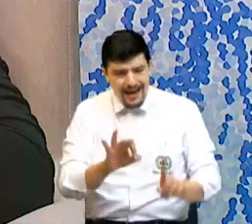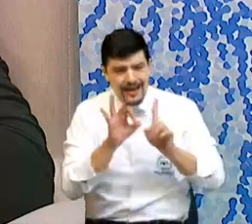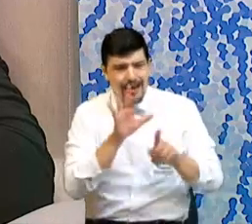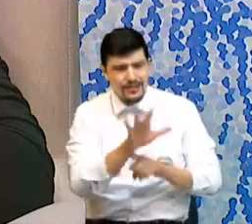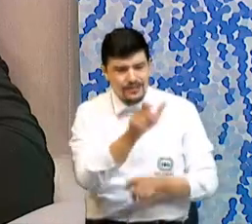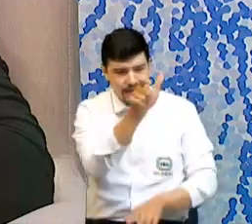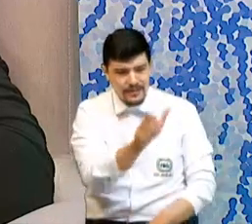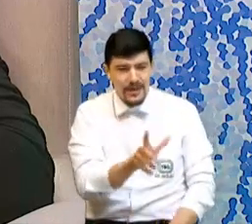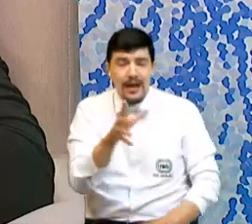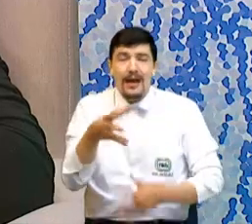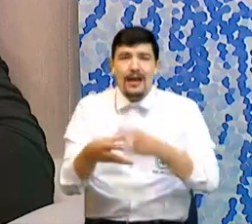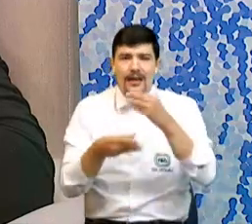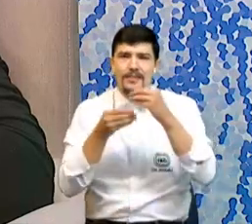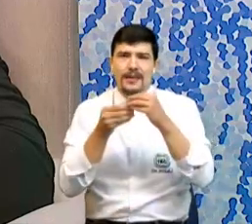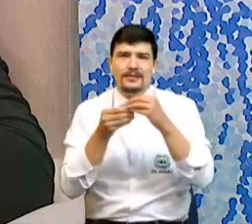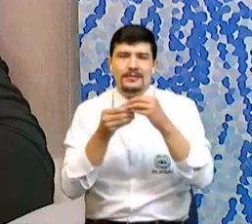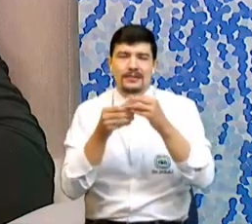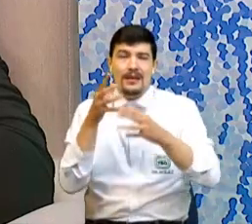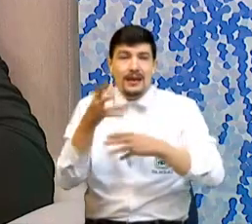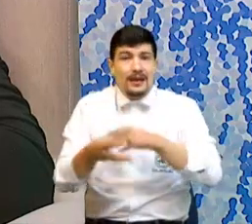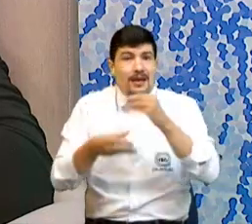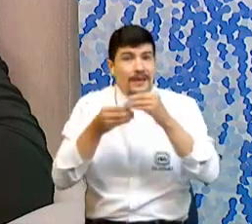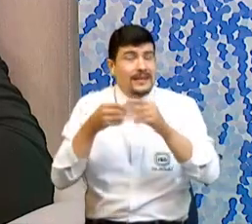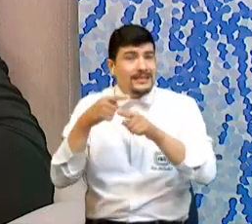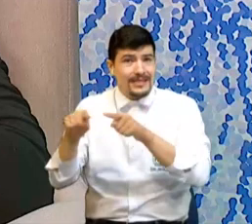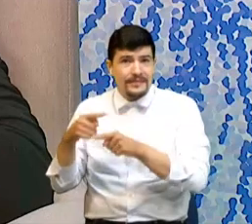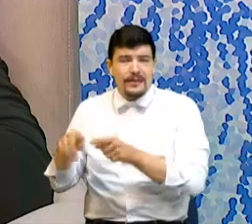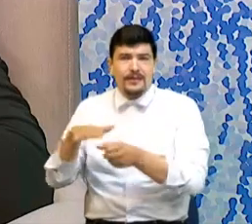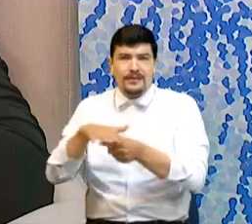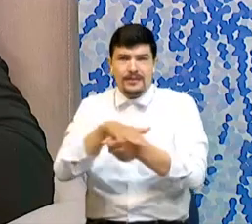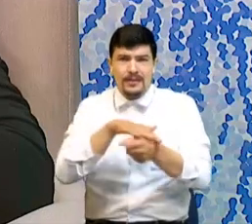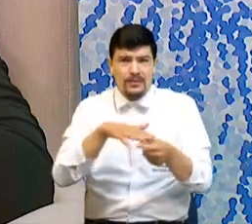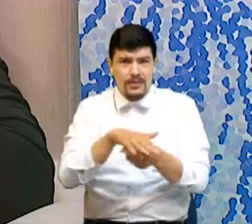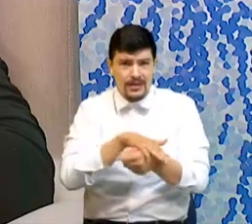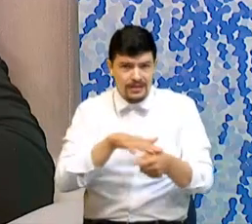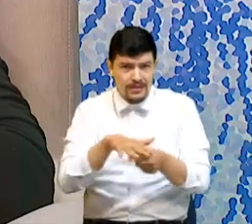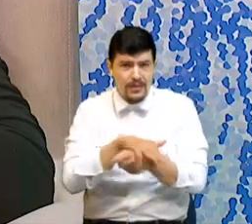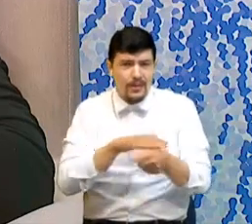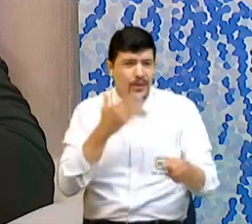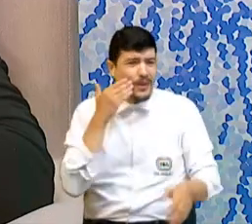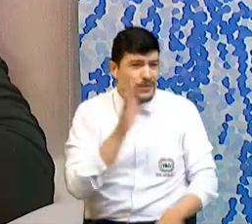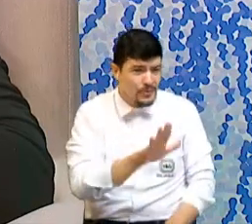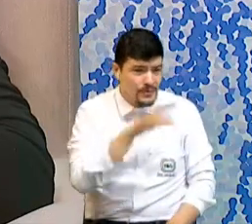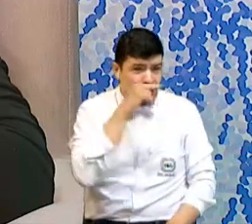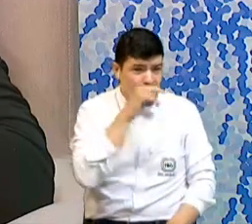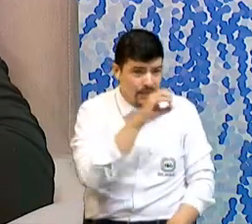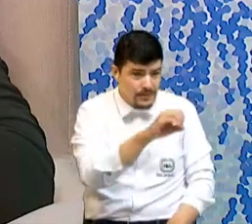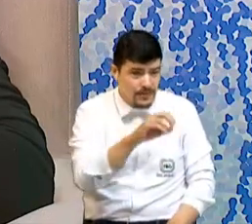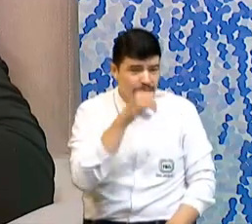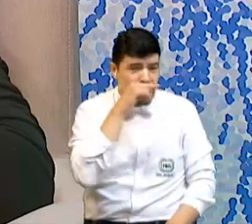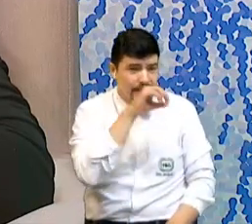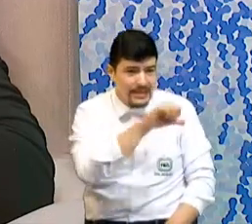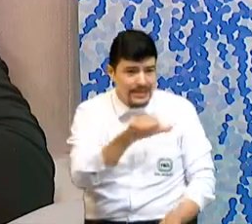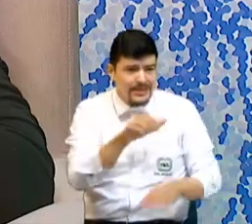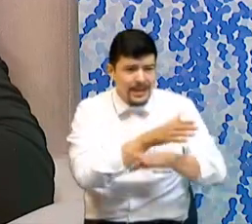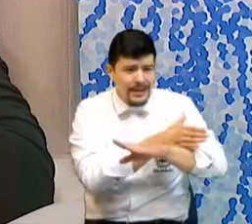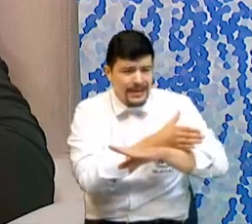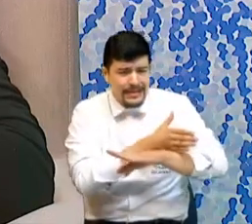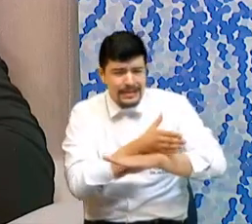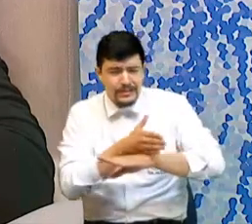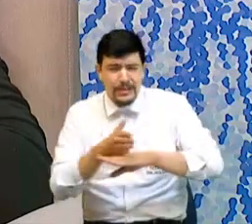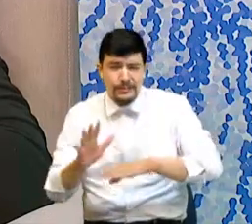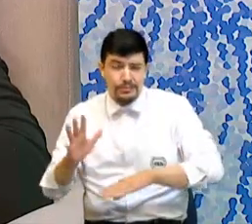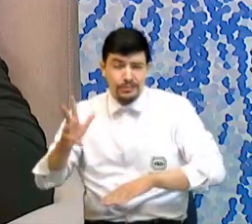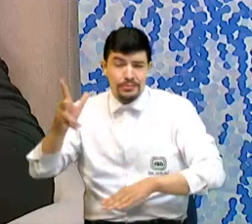Y sobre todo porque estas situaciones se presentan cuando son niños, pero dejan una marca para toda la